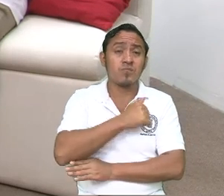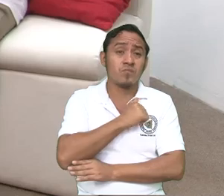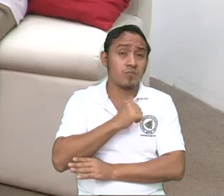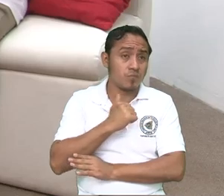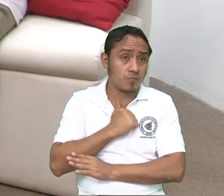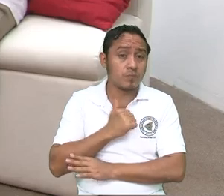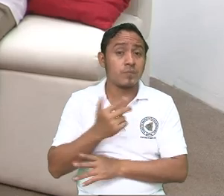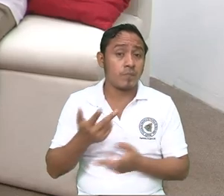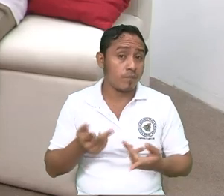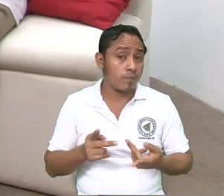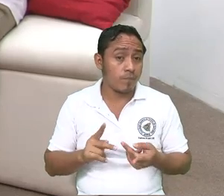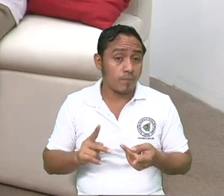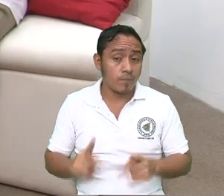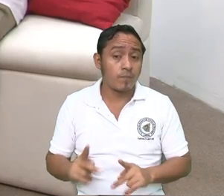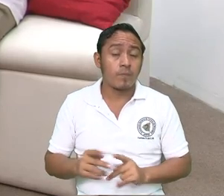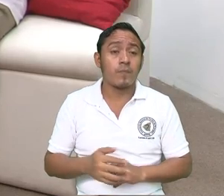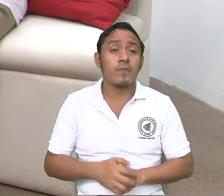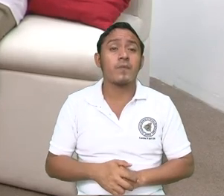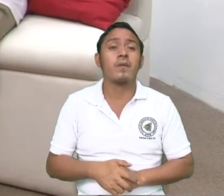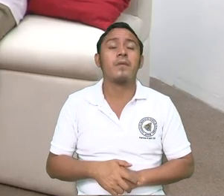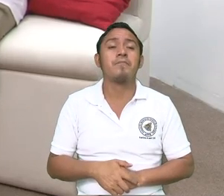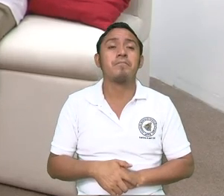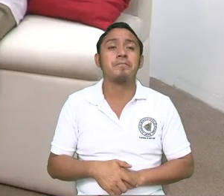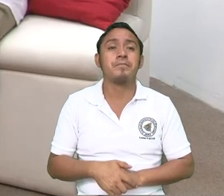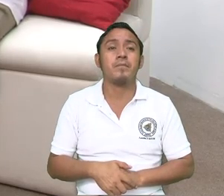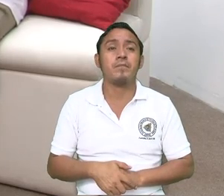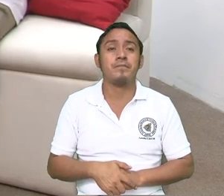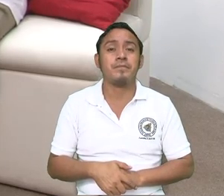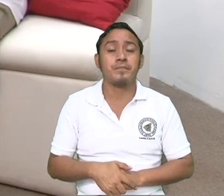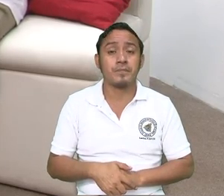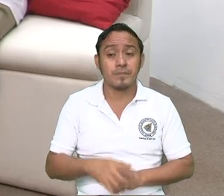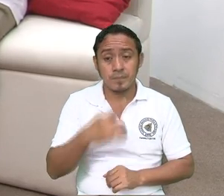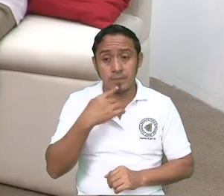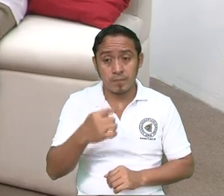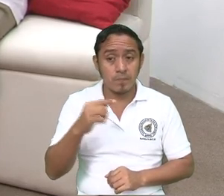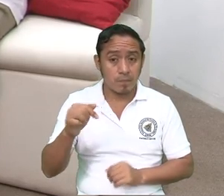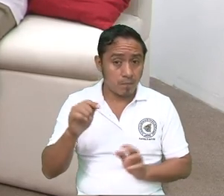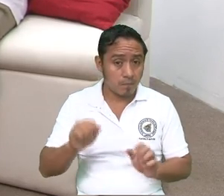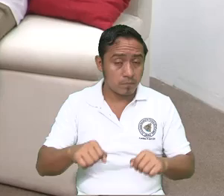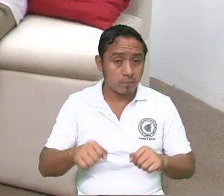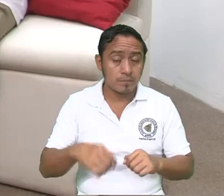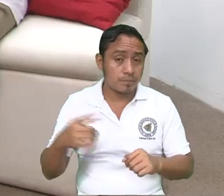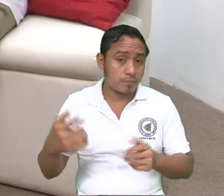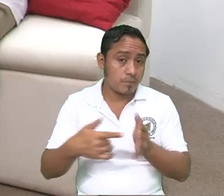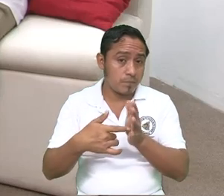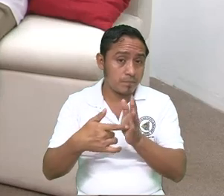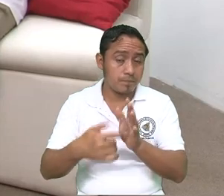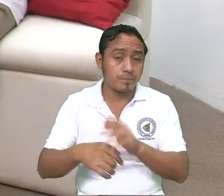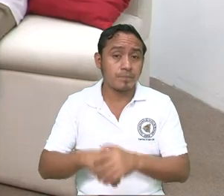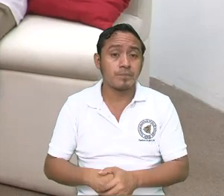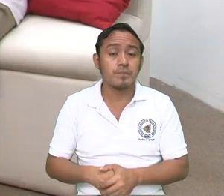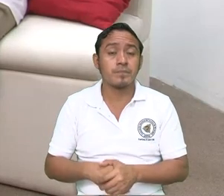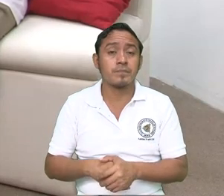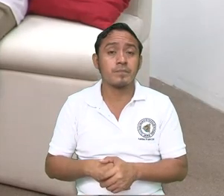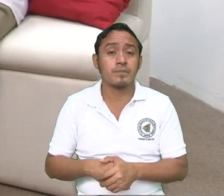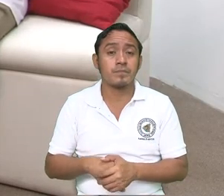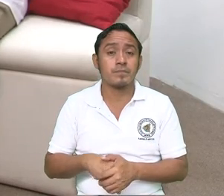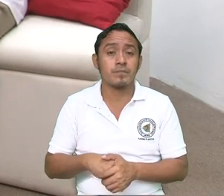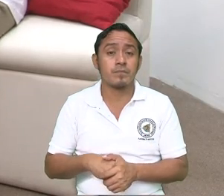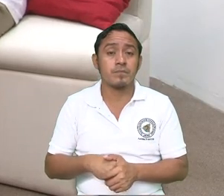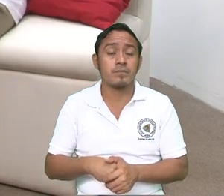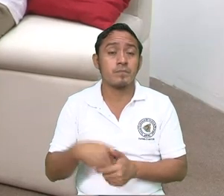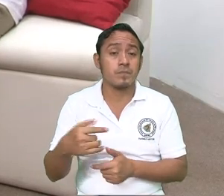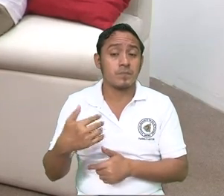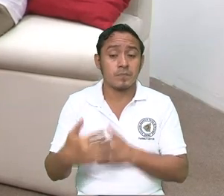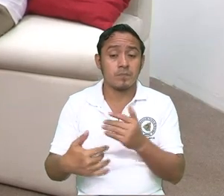pero dentro de lo que se puede mencionar está eso por ejemplo y de ahí pues vienen los otros